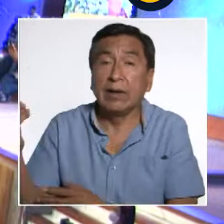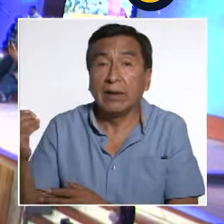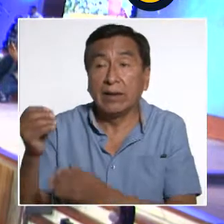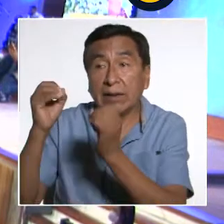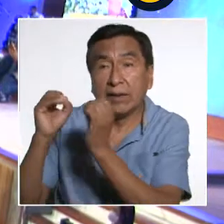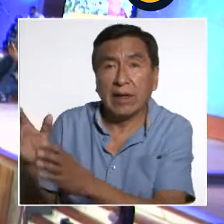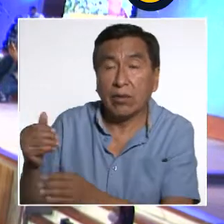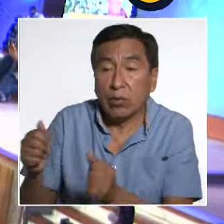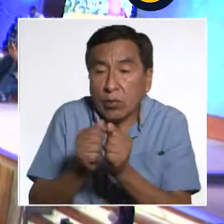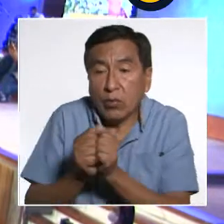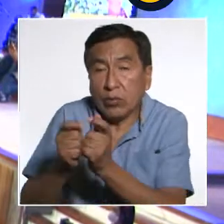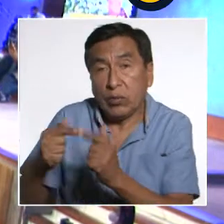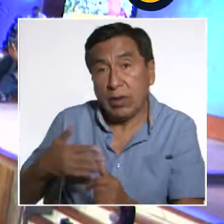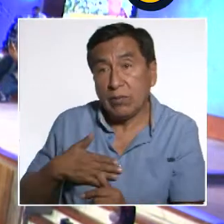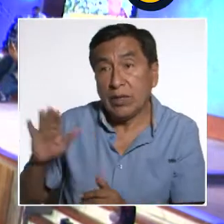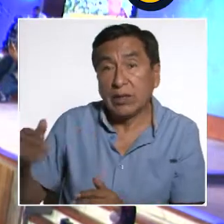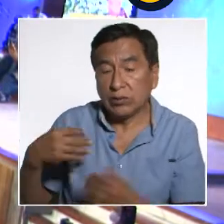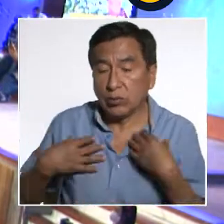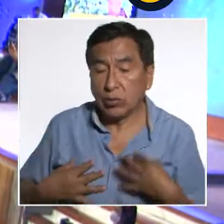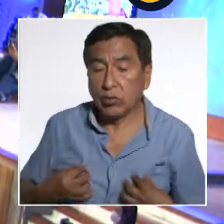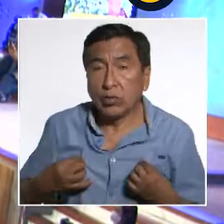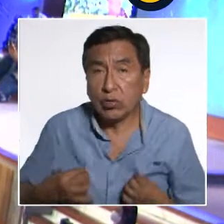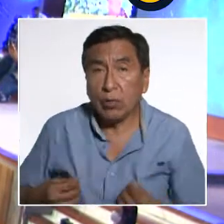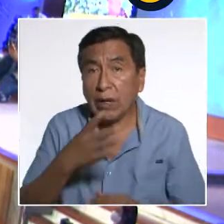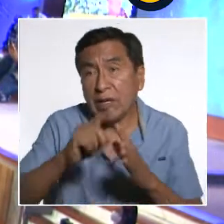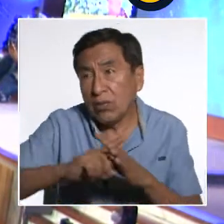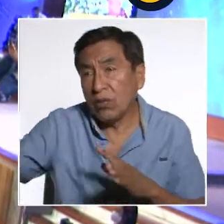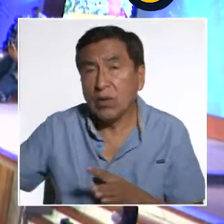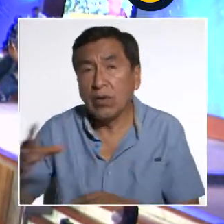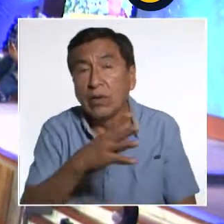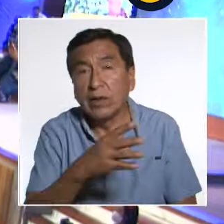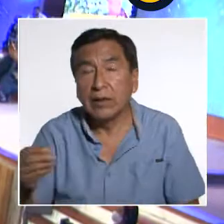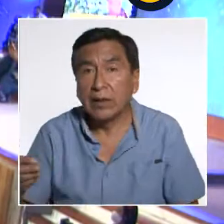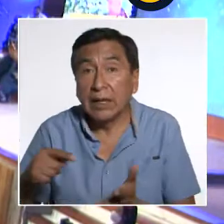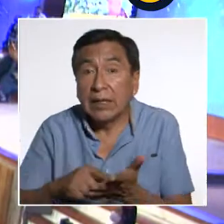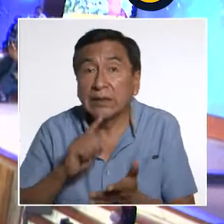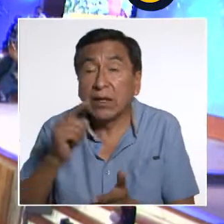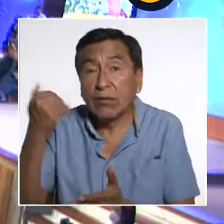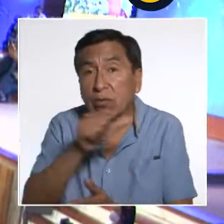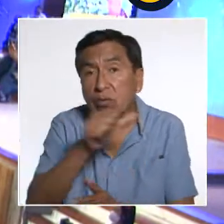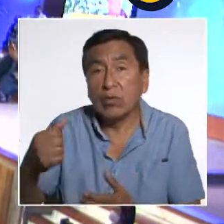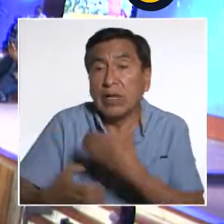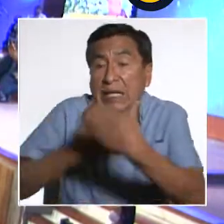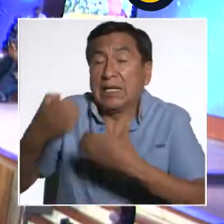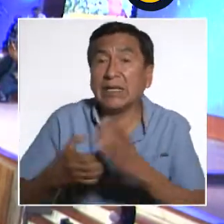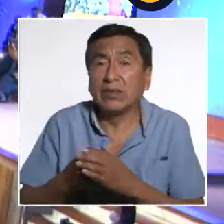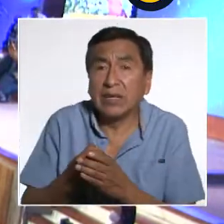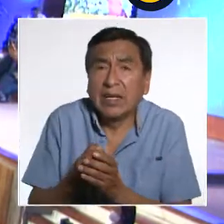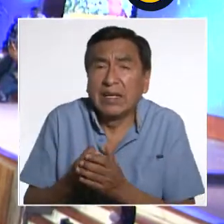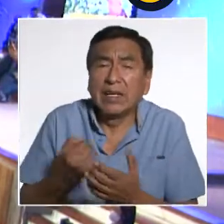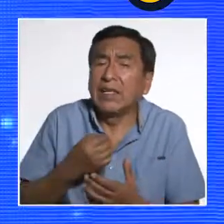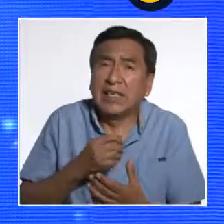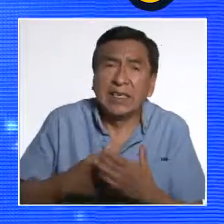dejó junto a mí su ropa y huyó y salió. Este fue un grito de desesperación de una